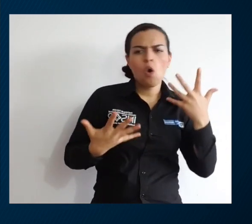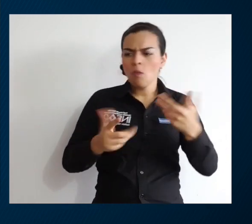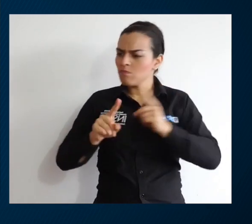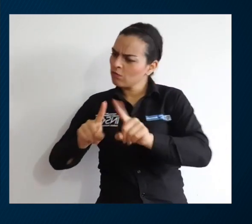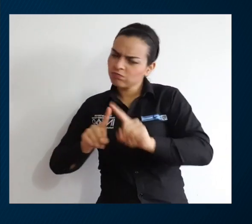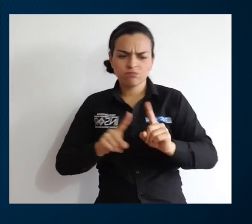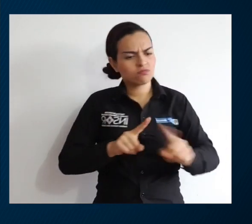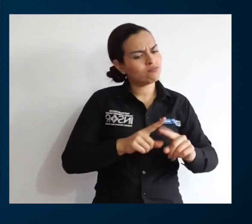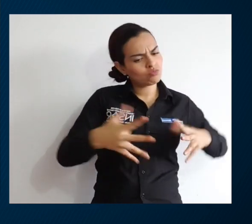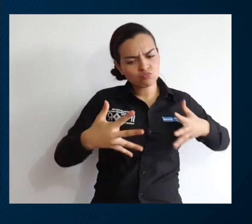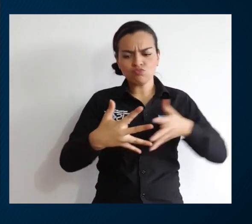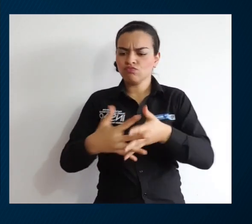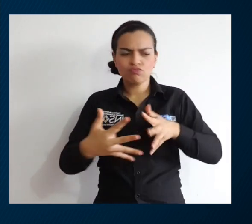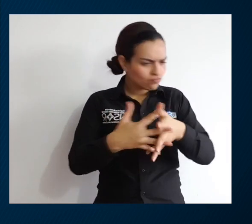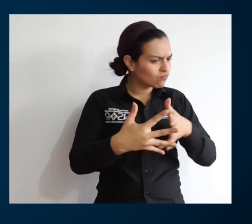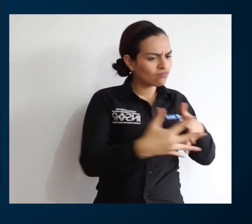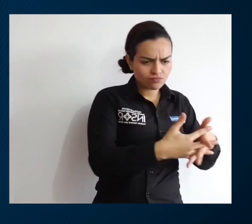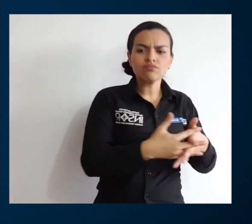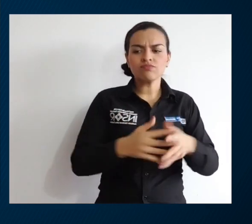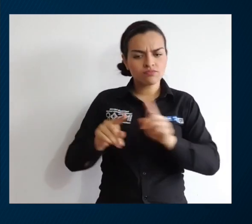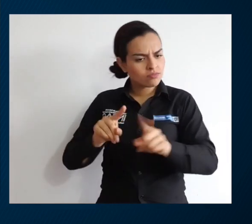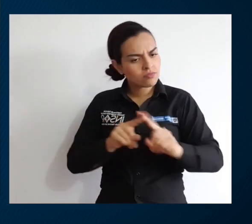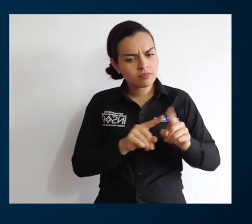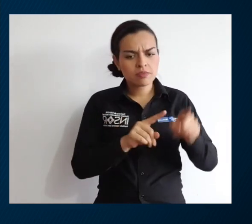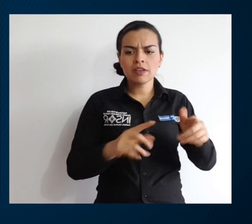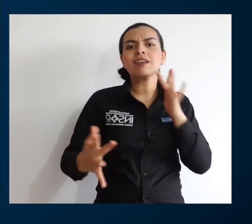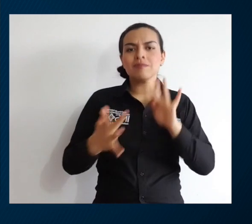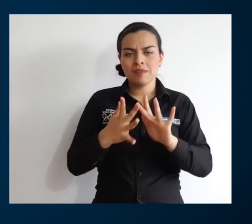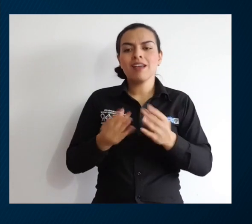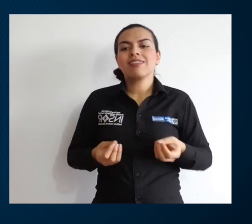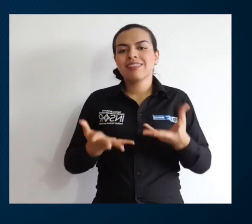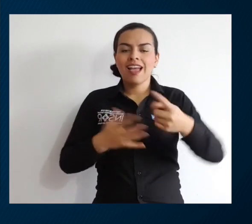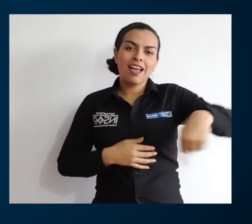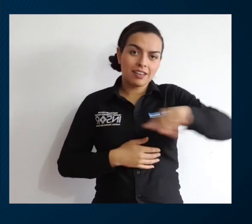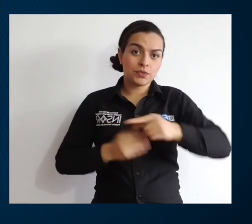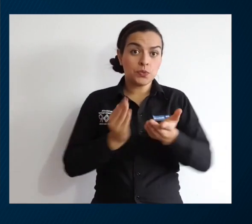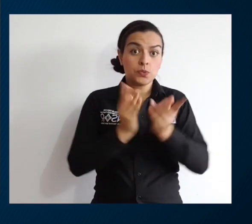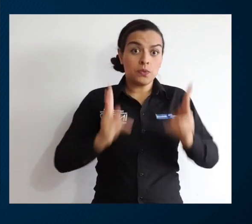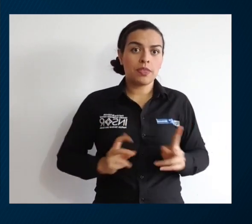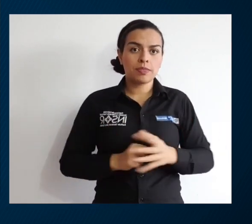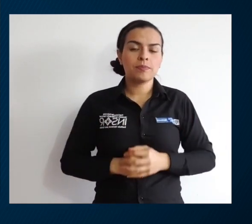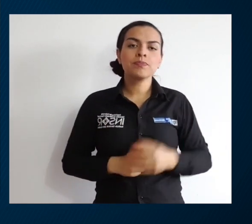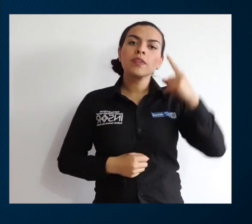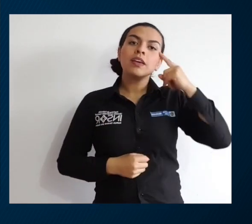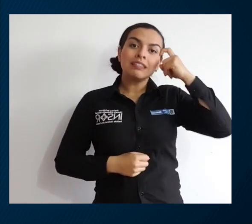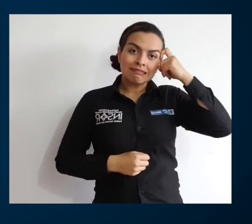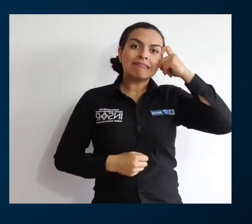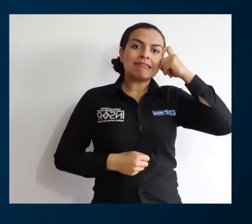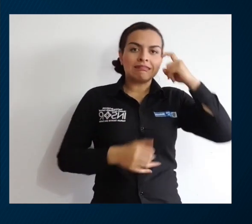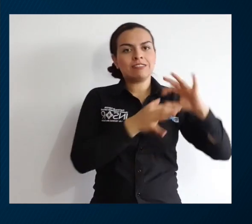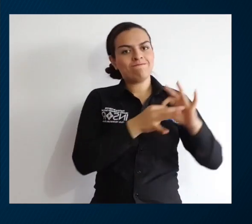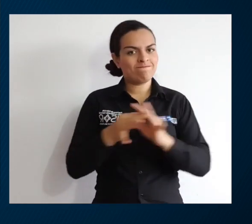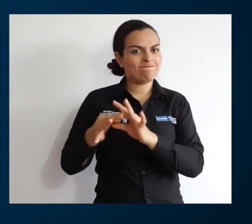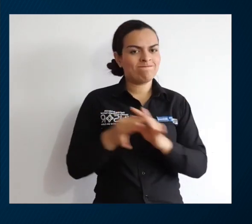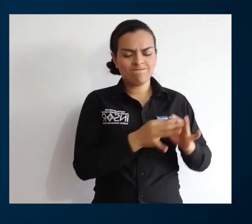podemos de alguna manera flexibilizar, de alguna manera diversificar y adaptar curricularmente todo lo que significan